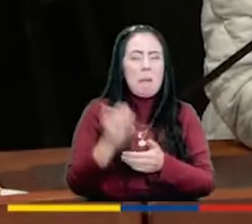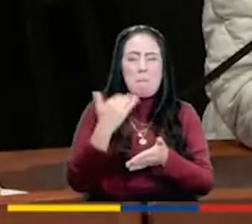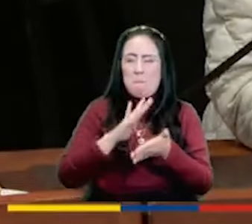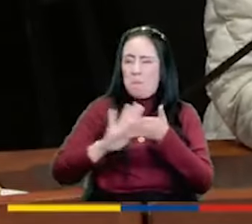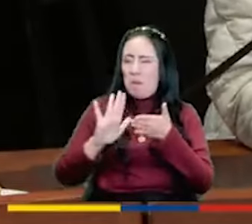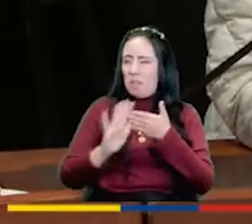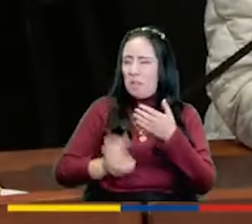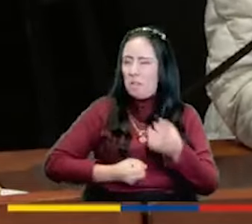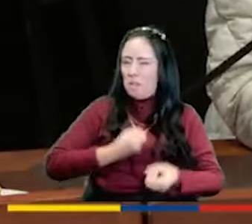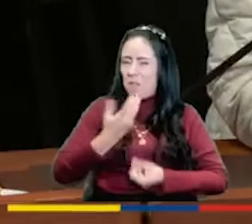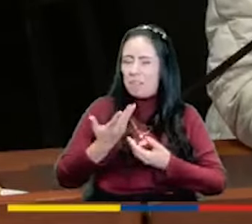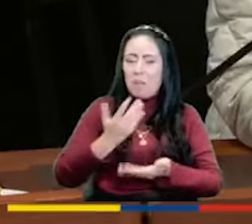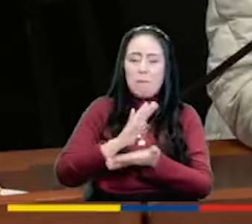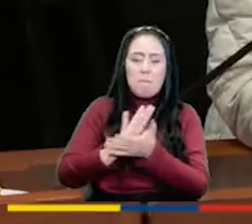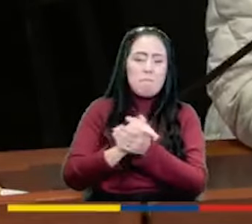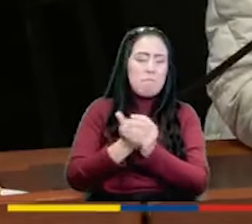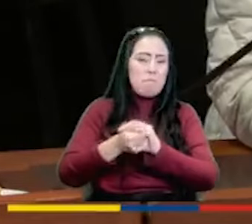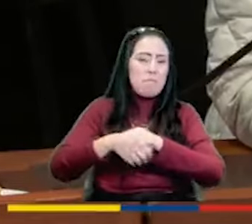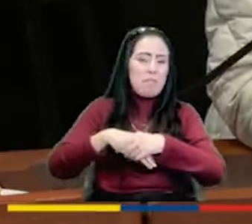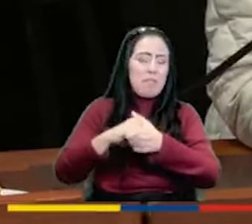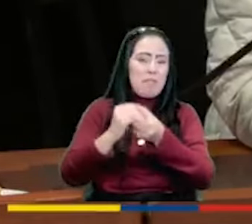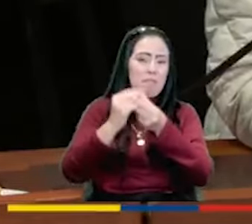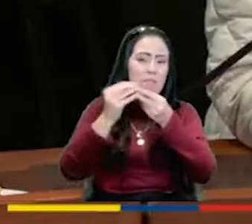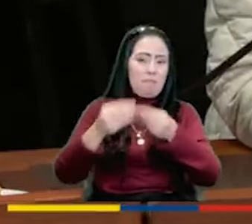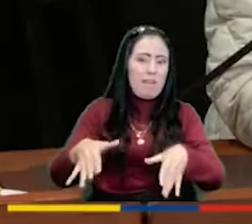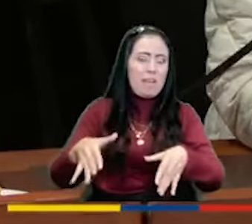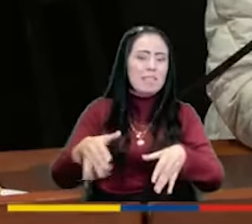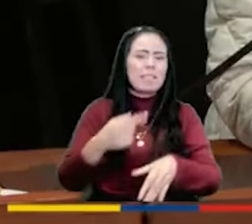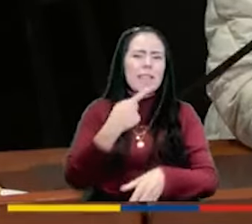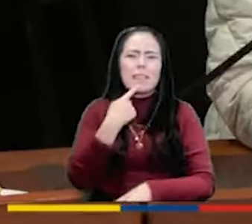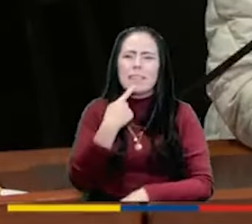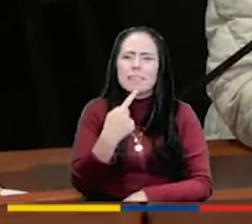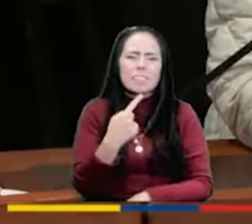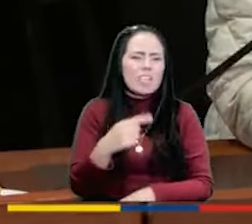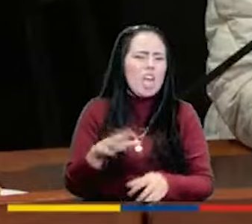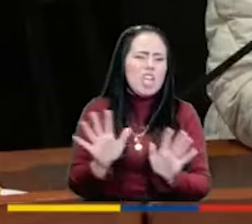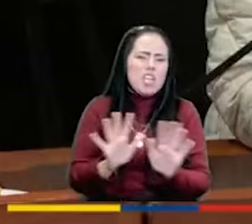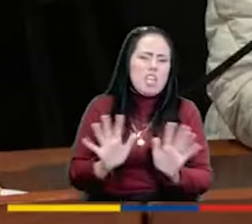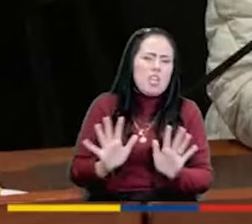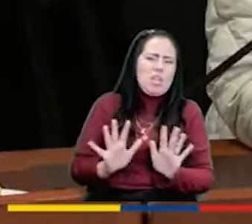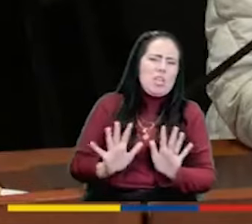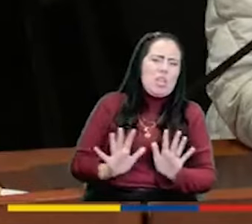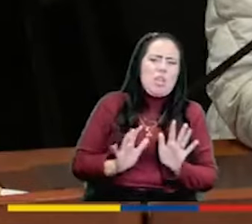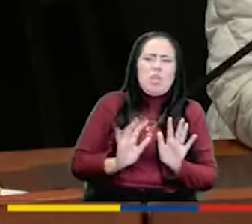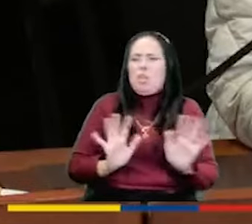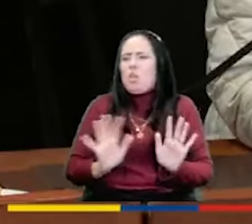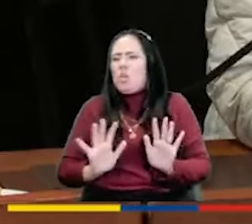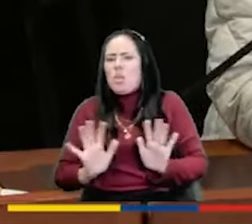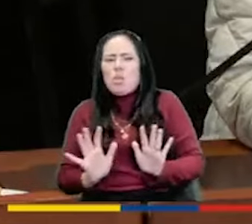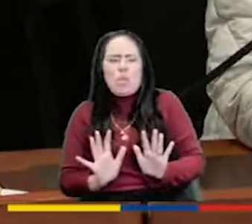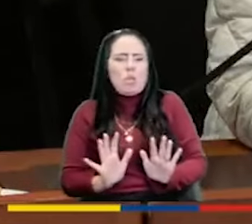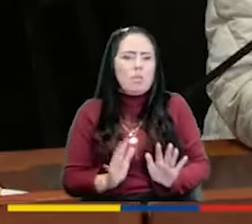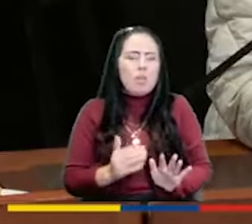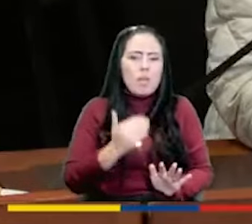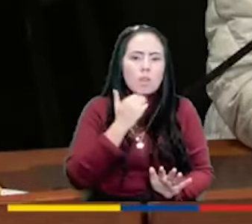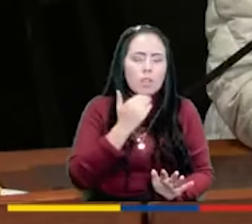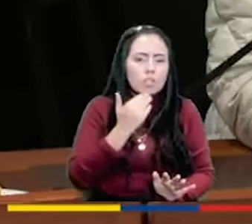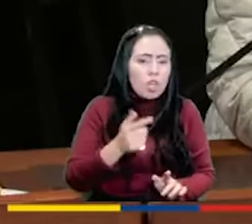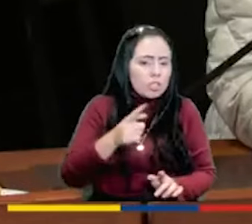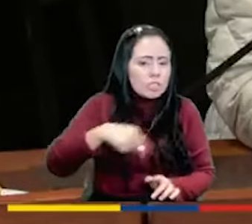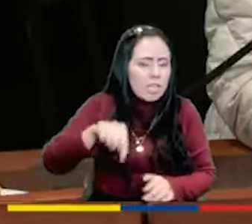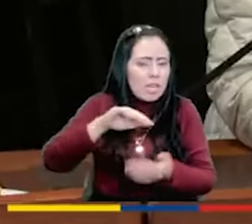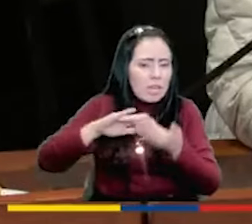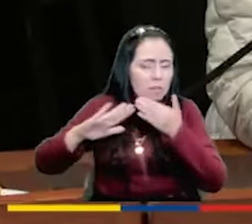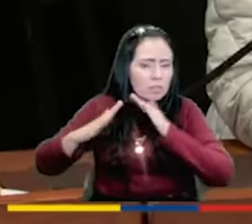expresión, lavarse las manos, de decir yo no tengo plata, pero sé que también la población